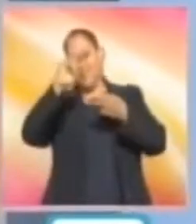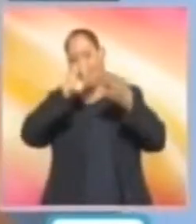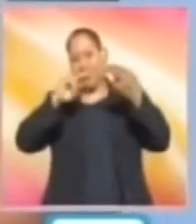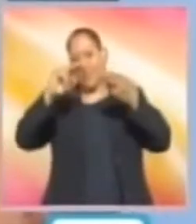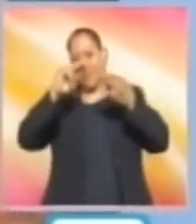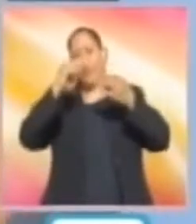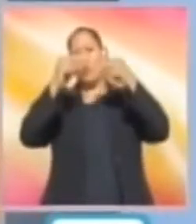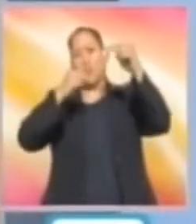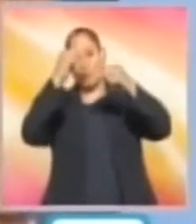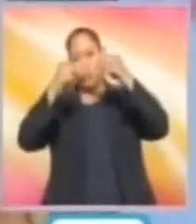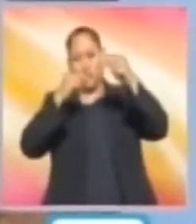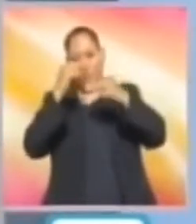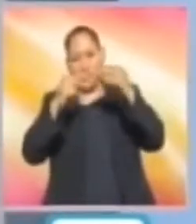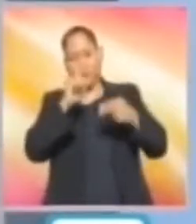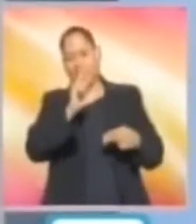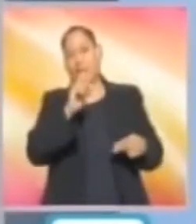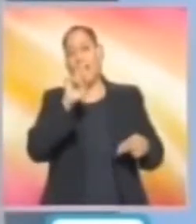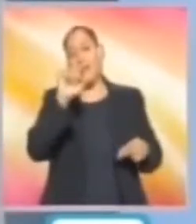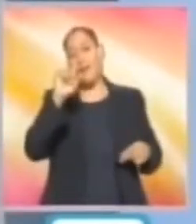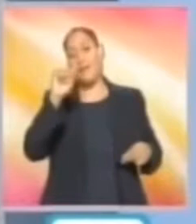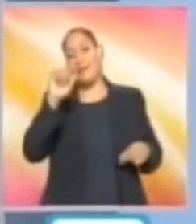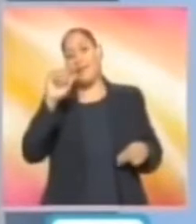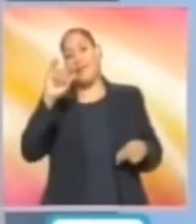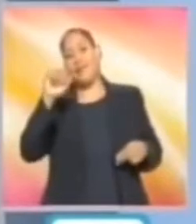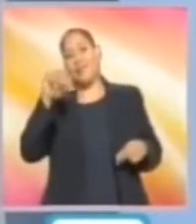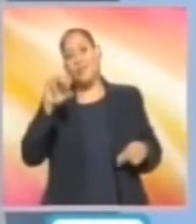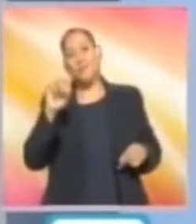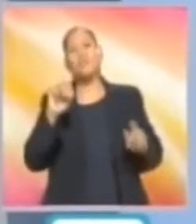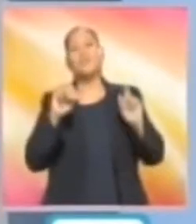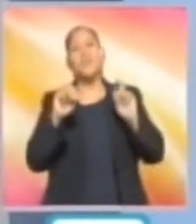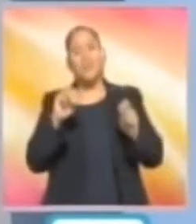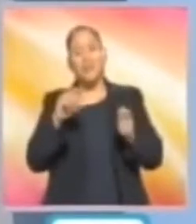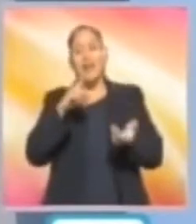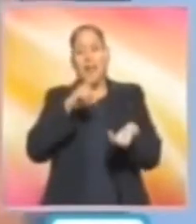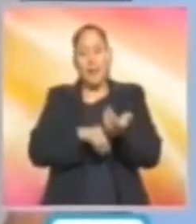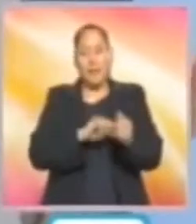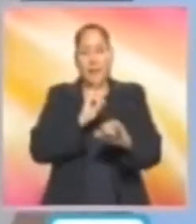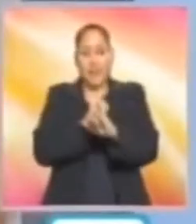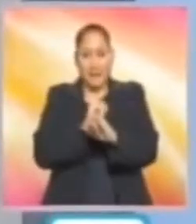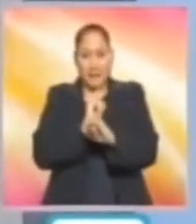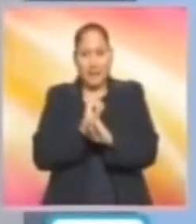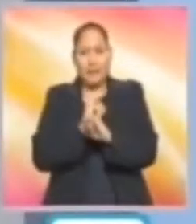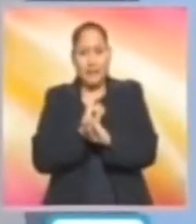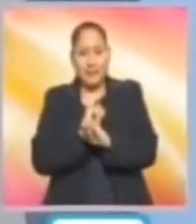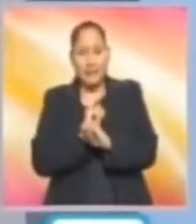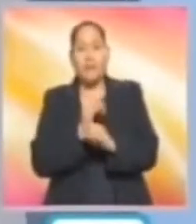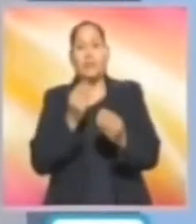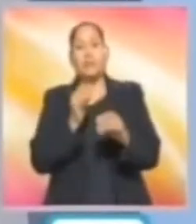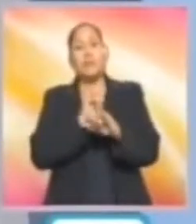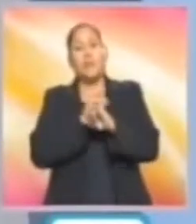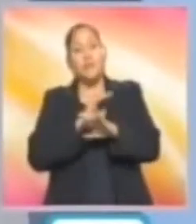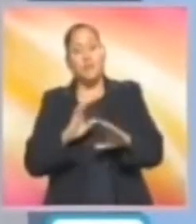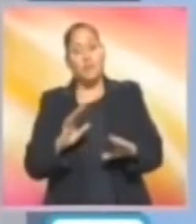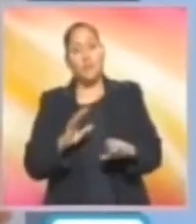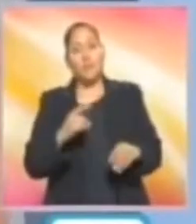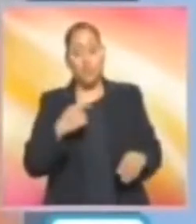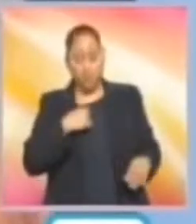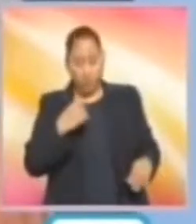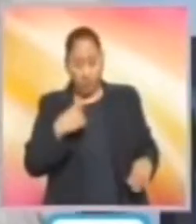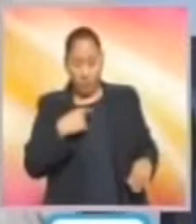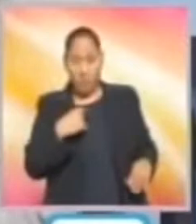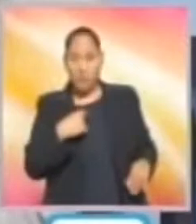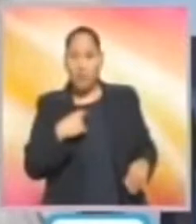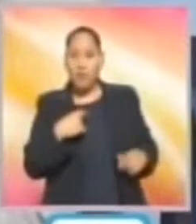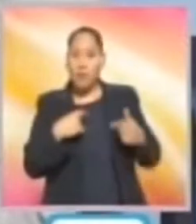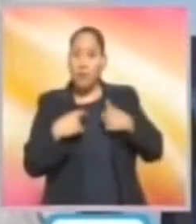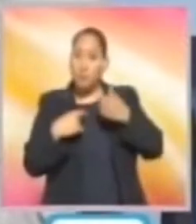No es otra cosa, o el dataísmo, no es otra cosa que un sistema basado precisamente en una gran cantidad de información de ti mismo que ni tú